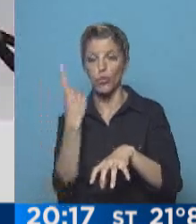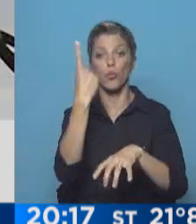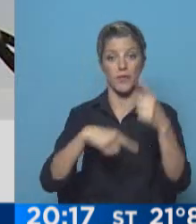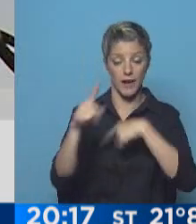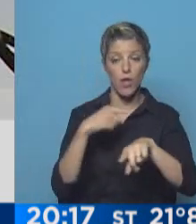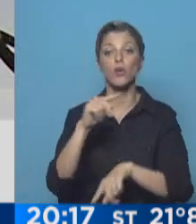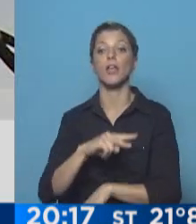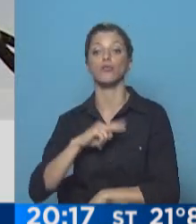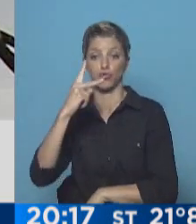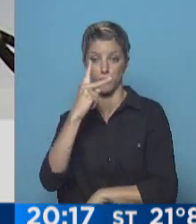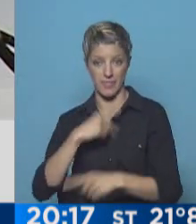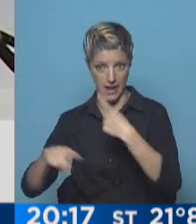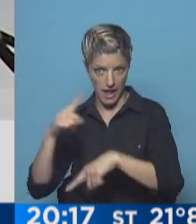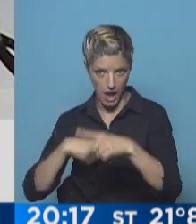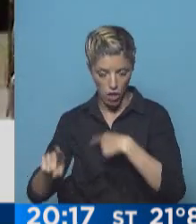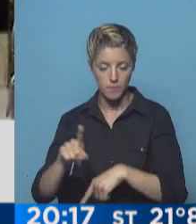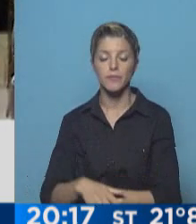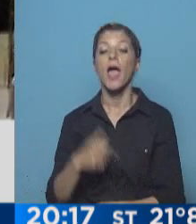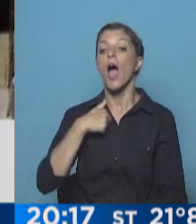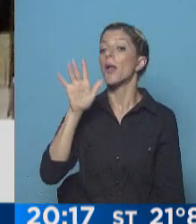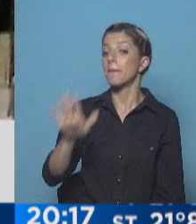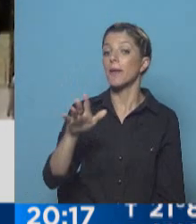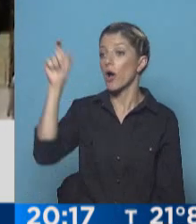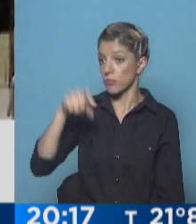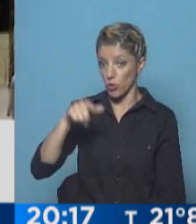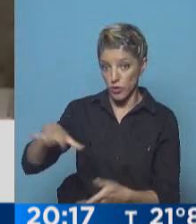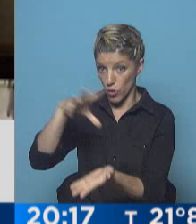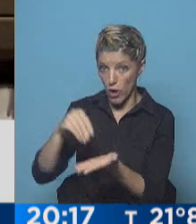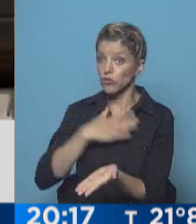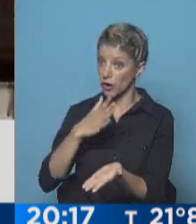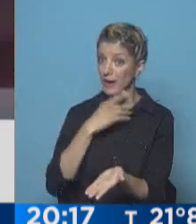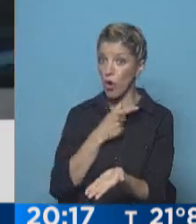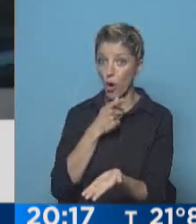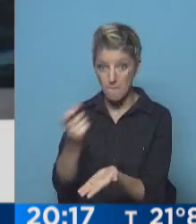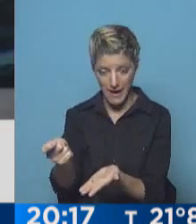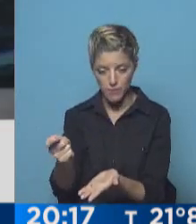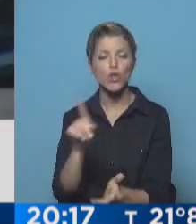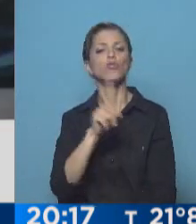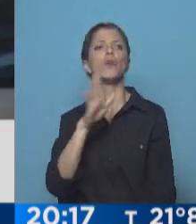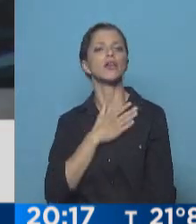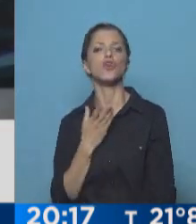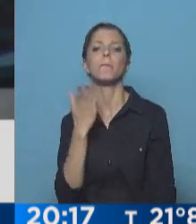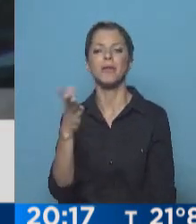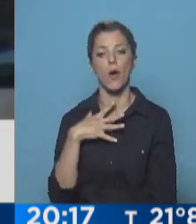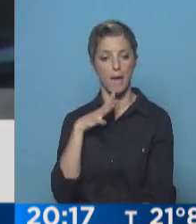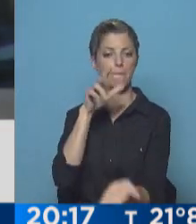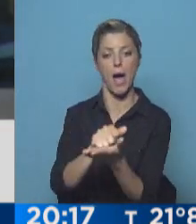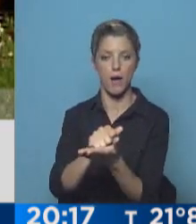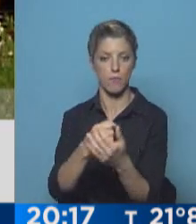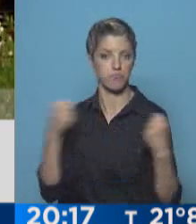sublegado. Estamos esperando que se acerquen los dueños porque realmente queremos comprarle los terrenos. No es que estamos queriendo metiéndonos así porque